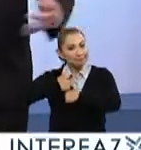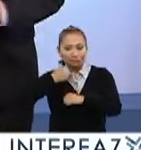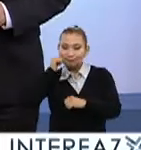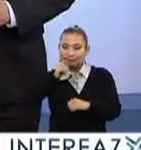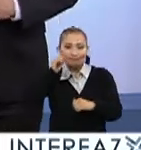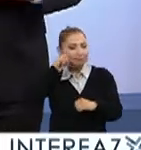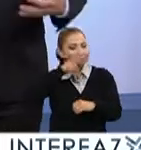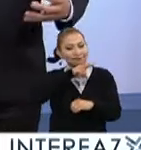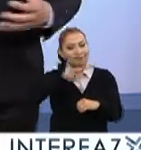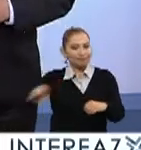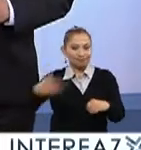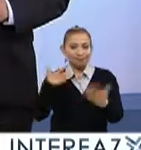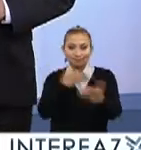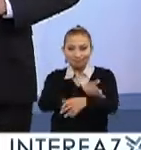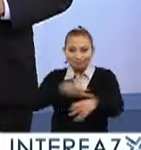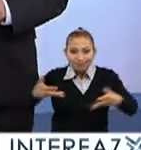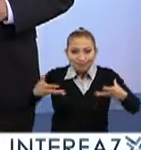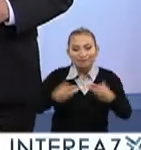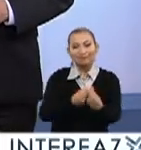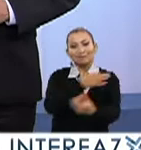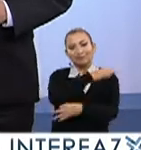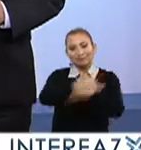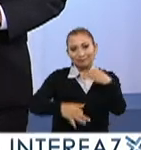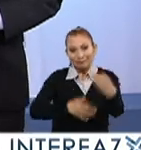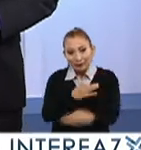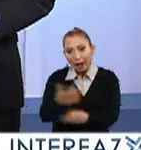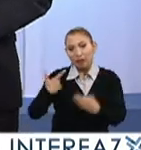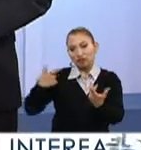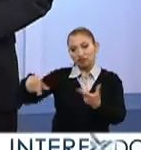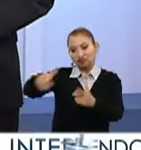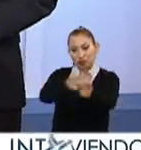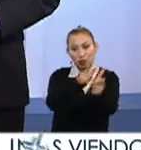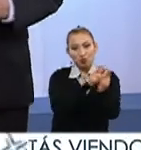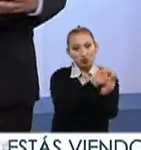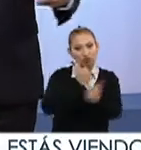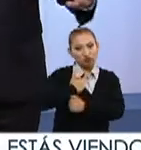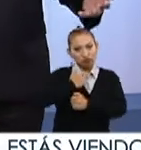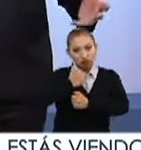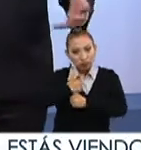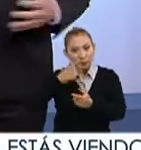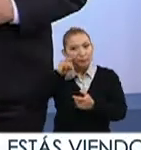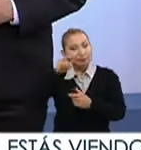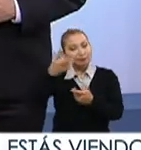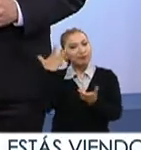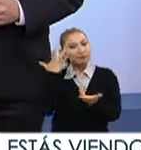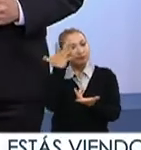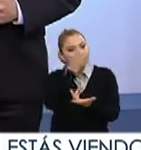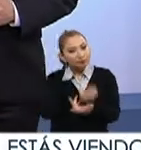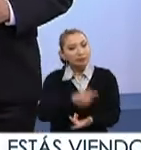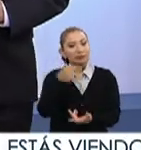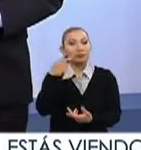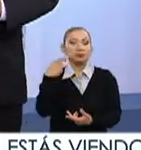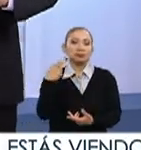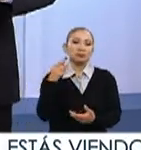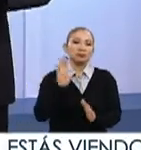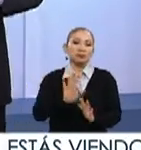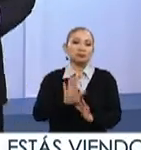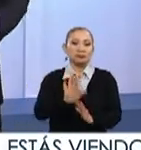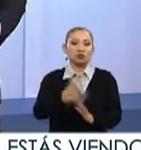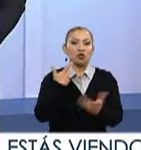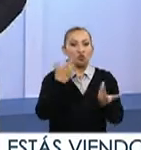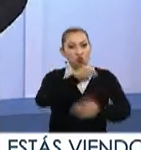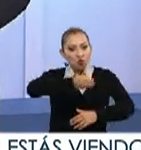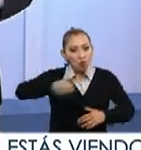como siempre muy familiar, donde nuestras Fuerzas Armadas pues nos deleitaron con su